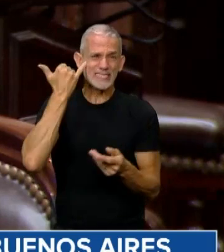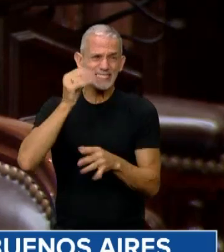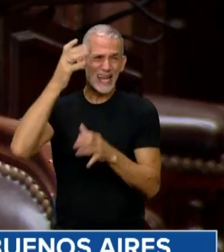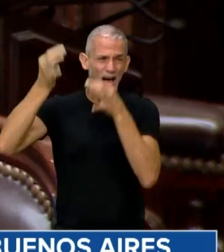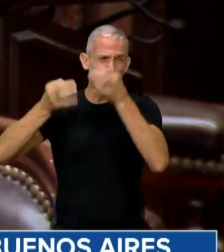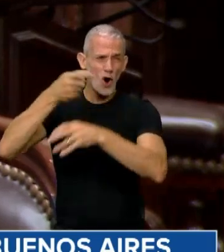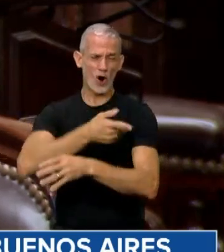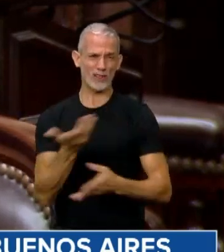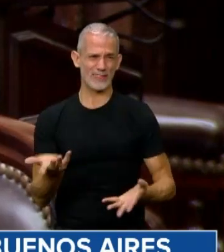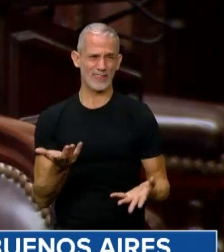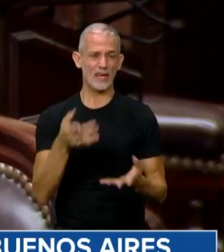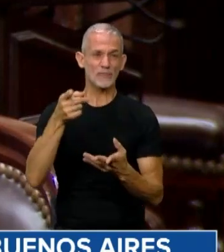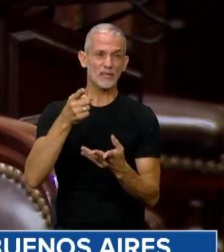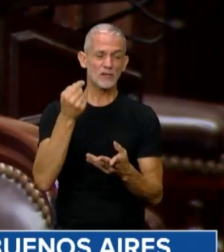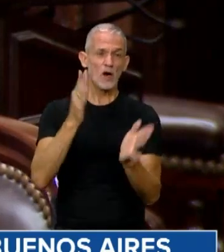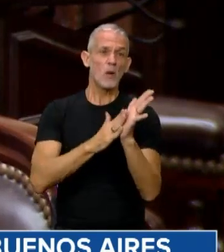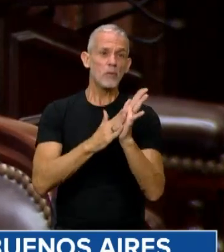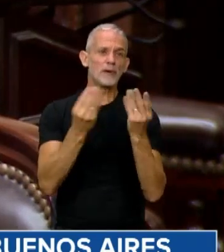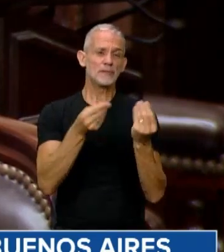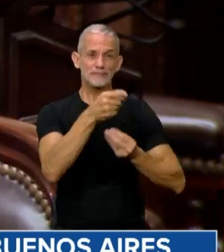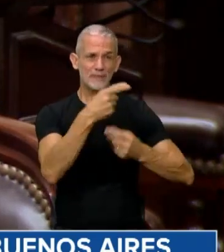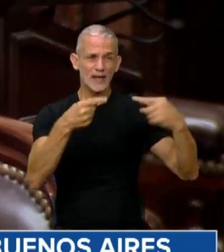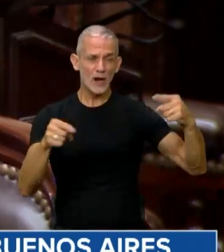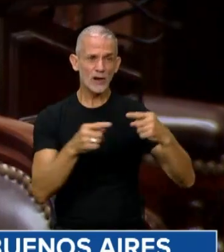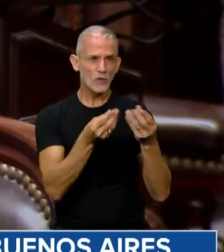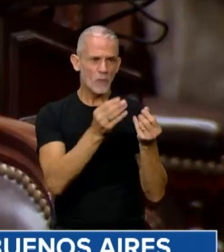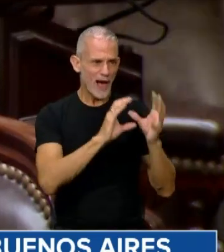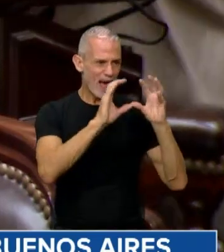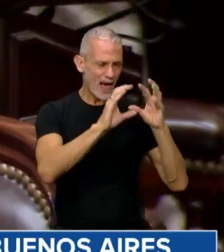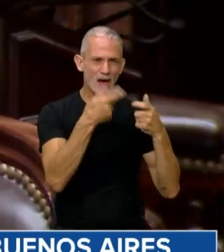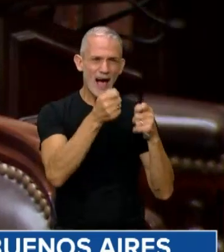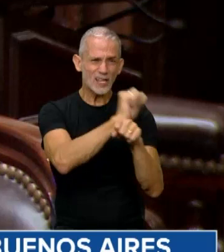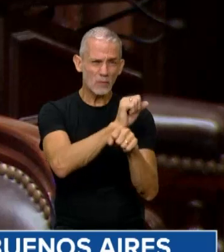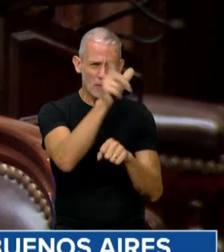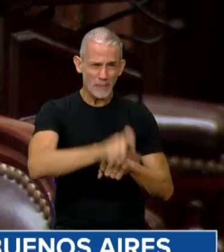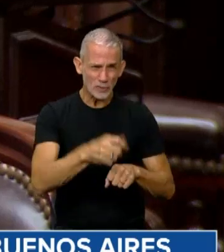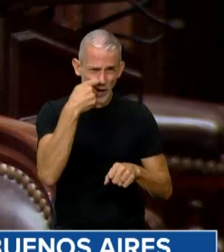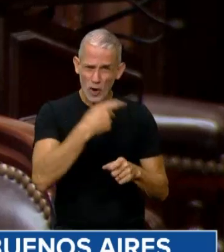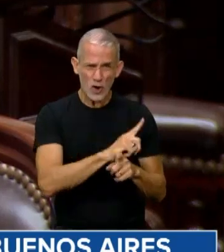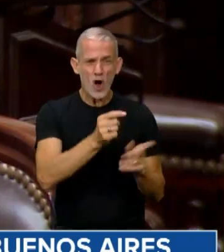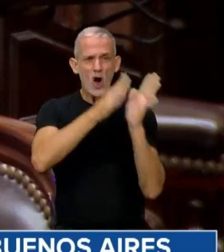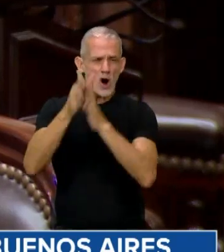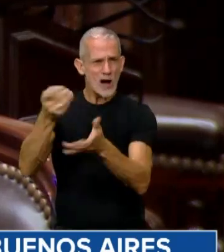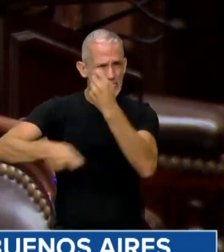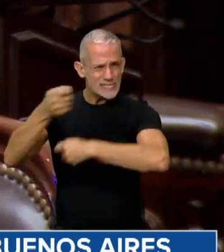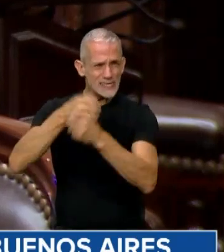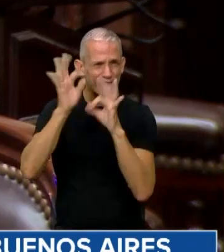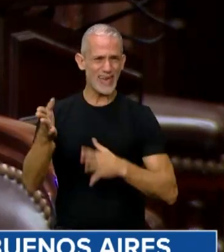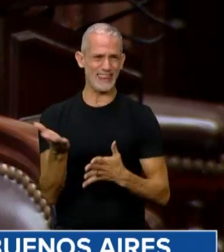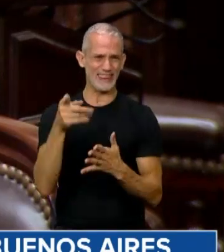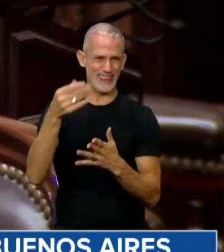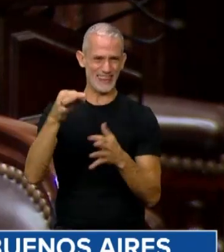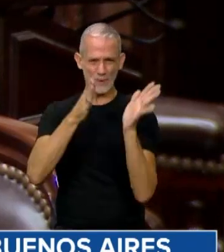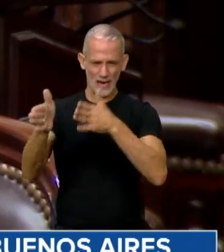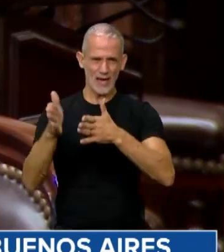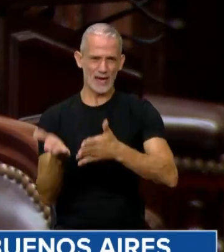la Corte, sino que eso nos demuestra que esos recursos no se destinan al lugar donde se deben destinar. Por supuesto